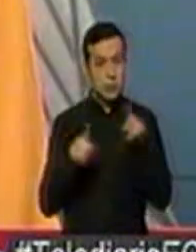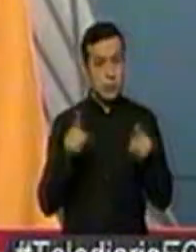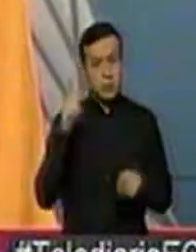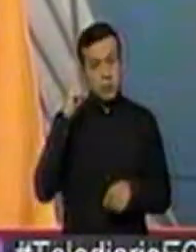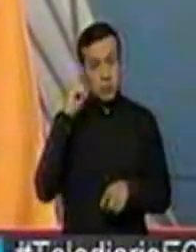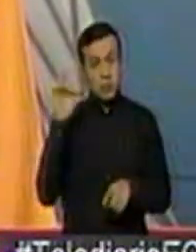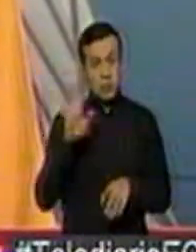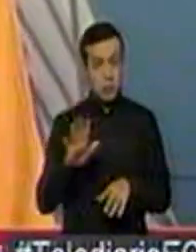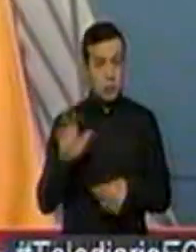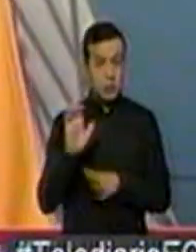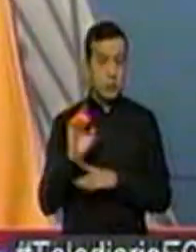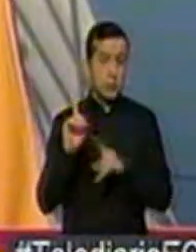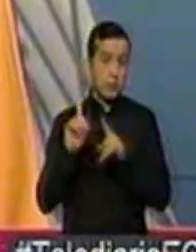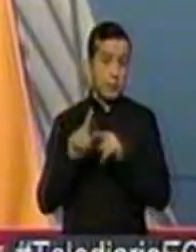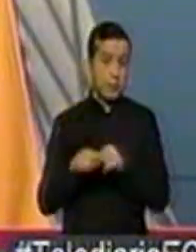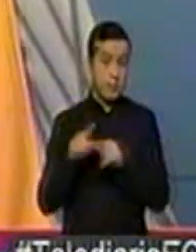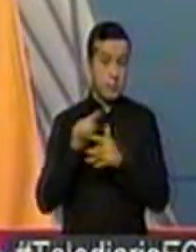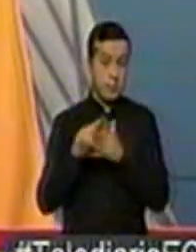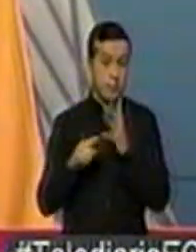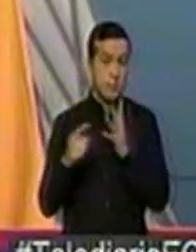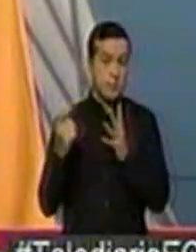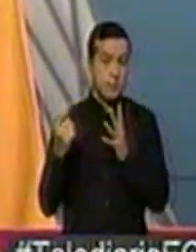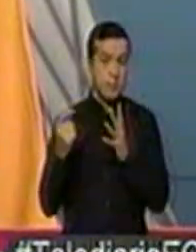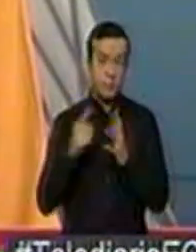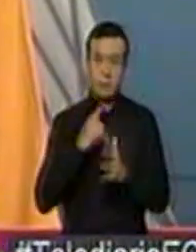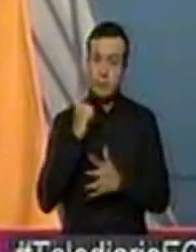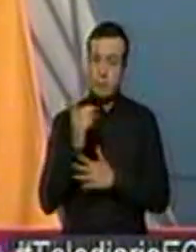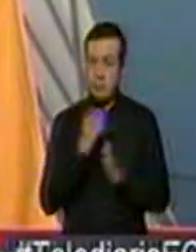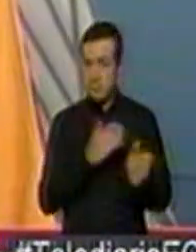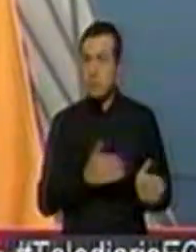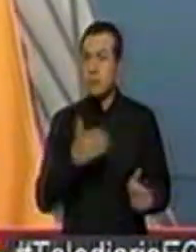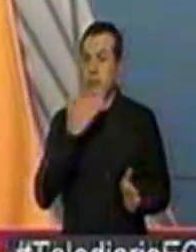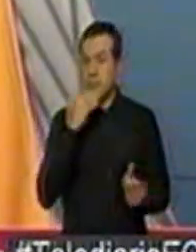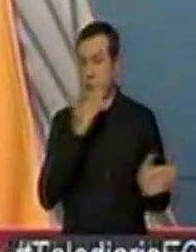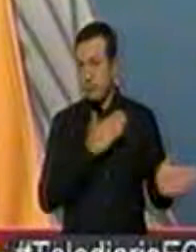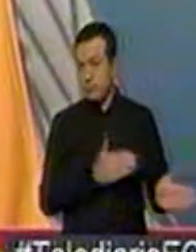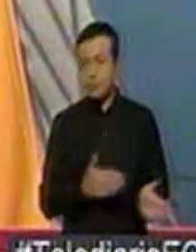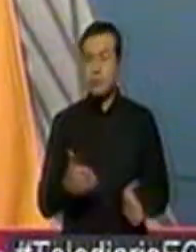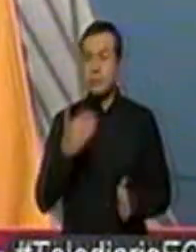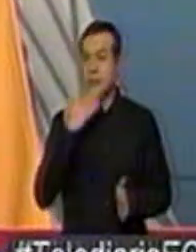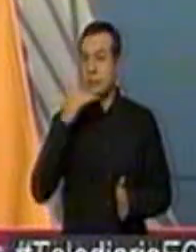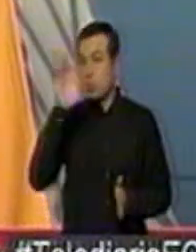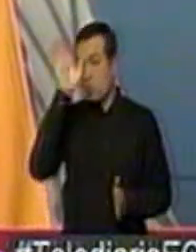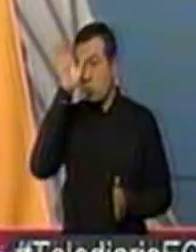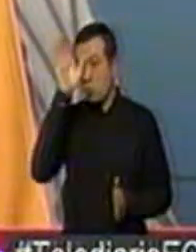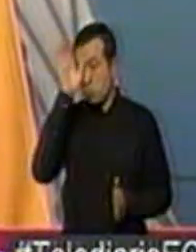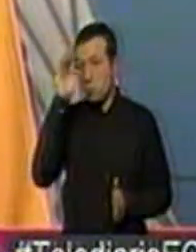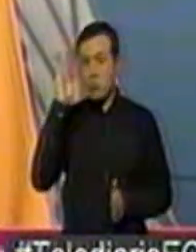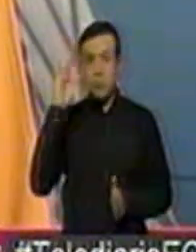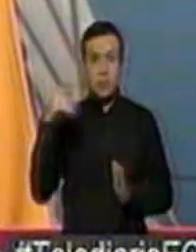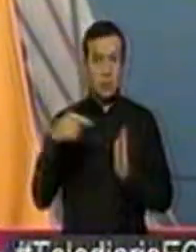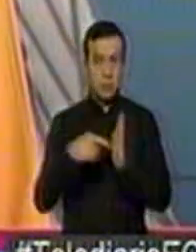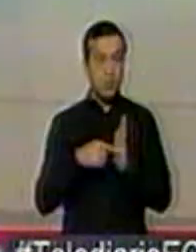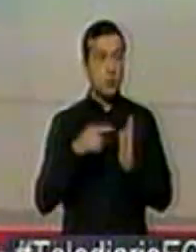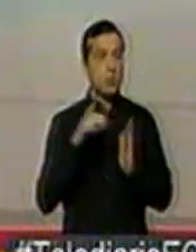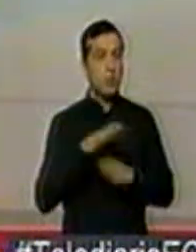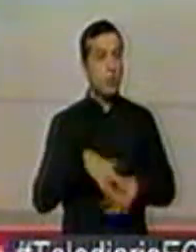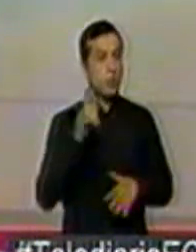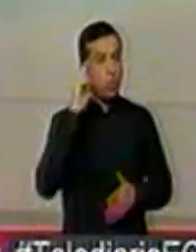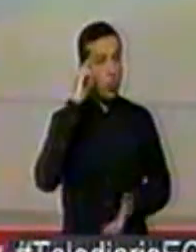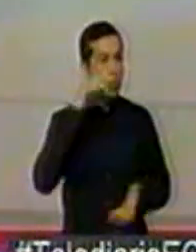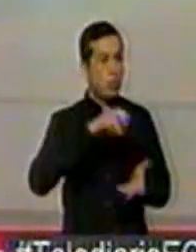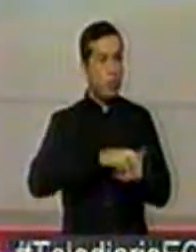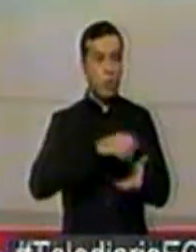país es depende también de esos recursos y ha mejorado en los últimos años de una cultura atribuye en una cultura que no sufre el estado nunca puede